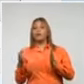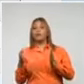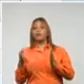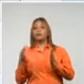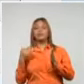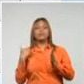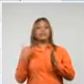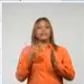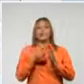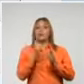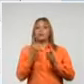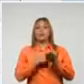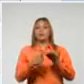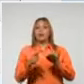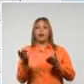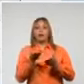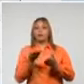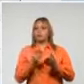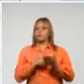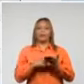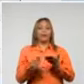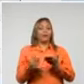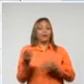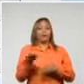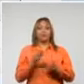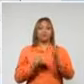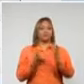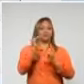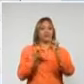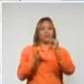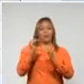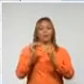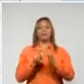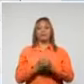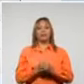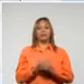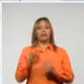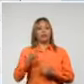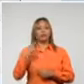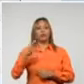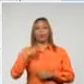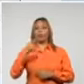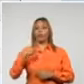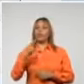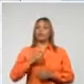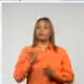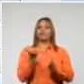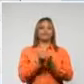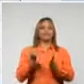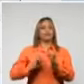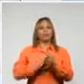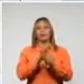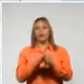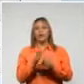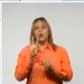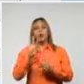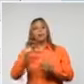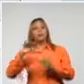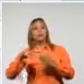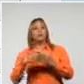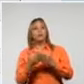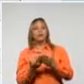a una semana, de acuerdo al número de casos que se confirman diariamente. En cuestión de 4 días